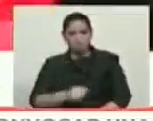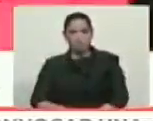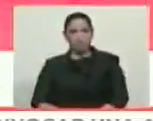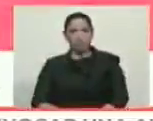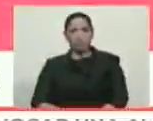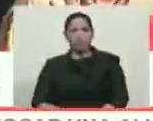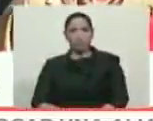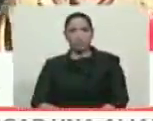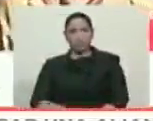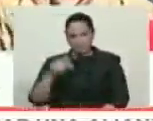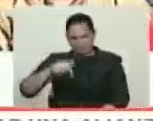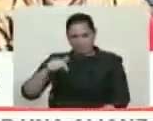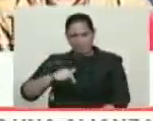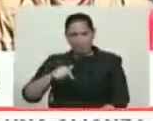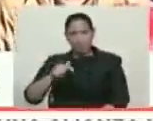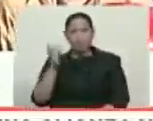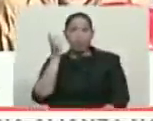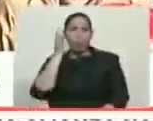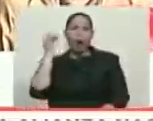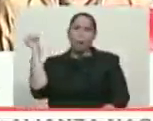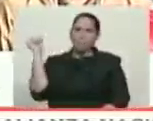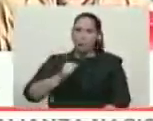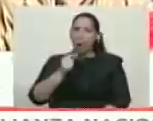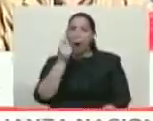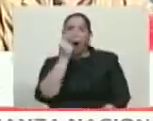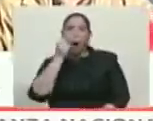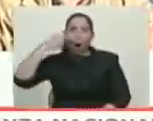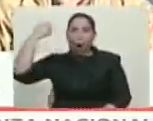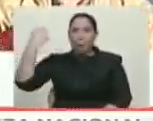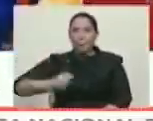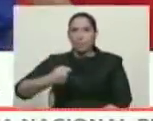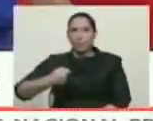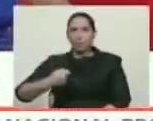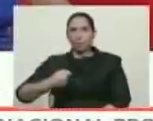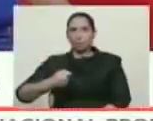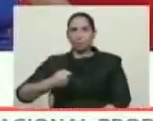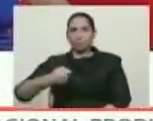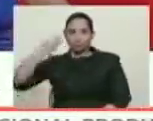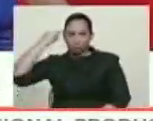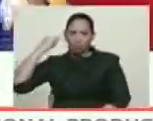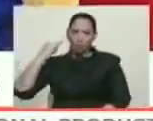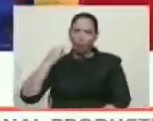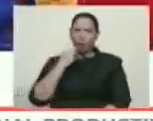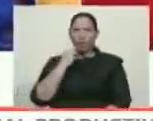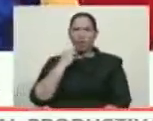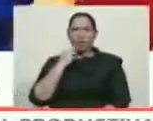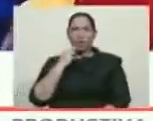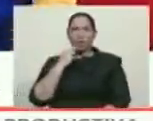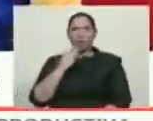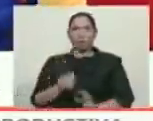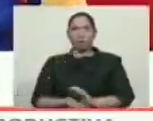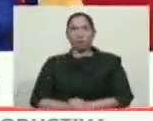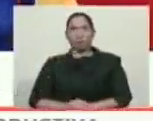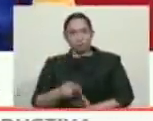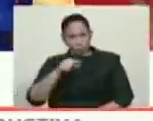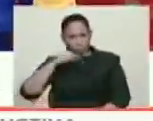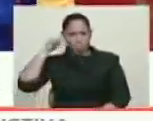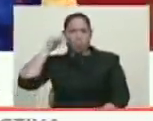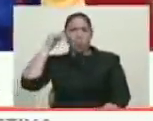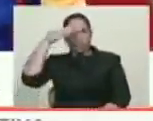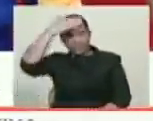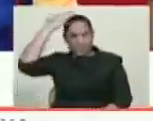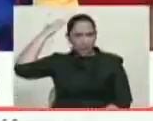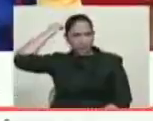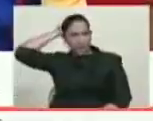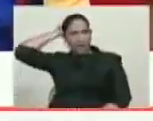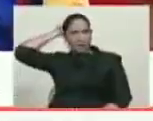aquí sí hay mujeres, aquí sí hay hombres valientes de Bolívar, de Ayacucho, de Miranda,